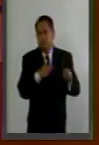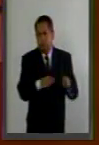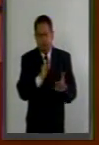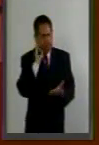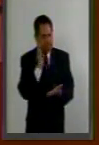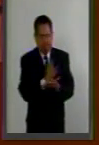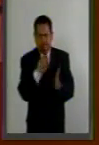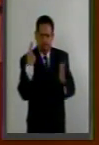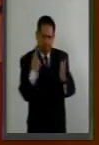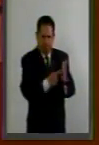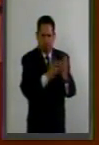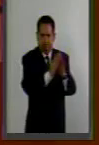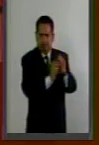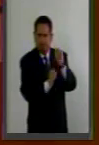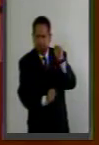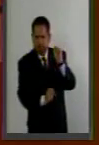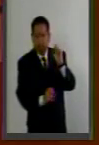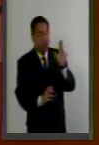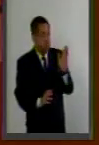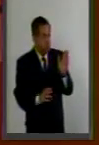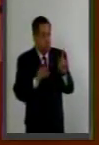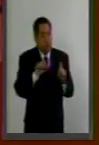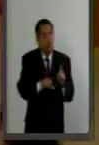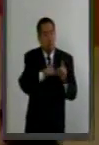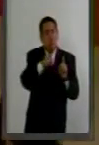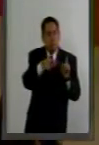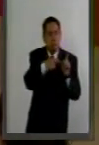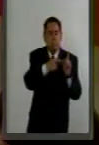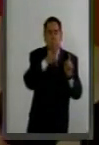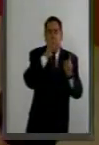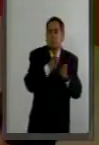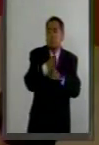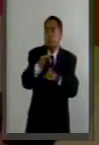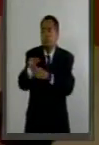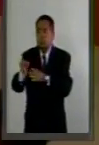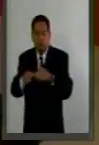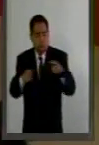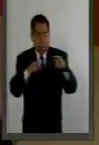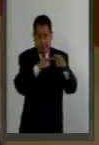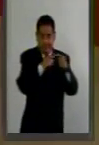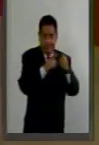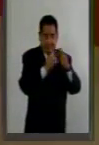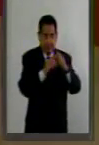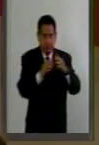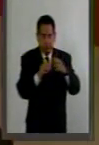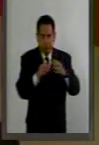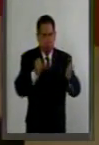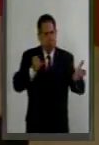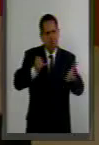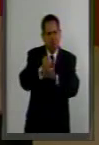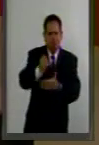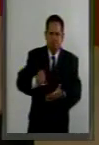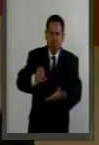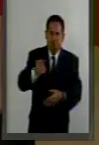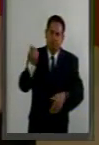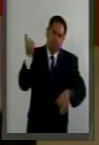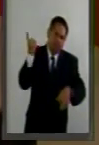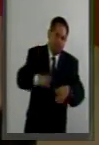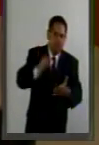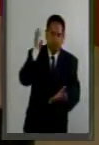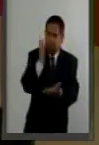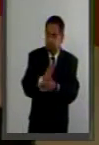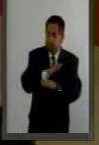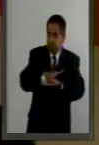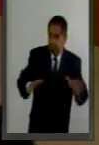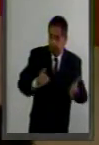estricta constitucionalidad. El tribunal no sería la última instancia en materia